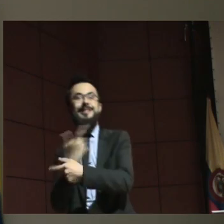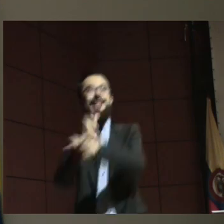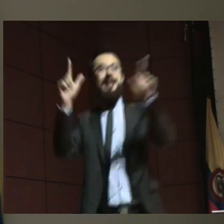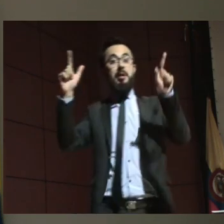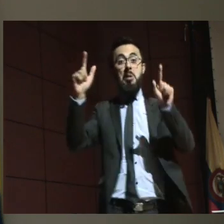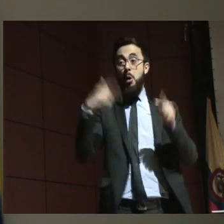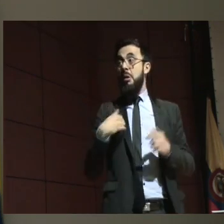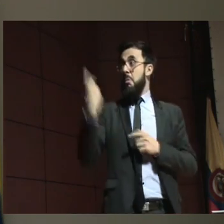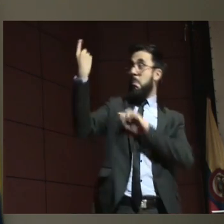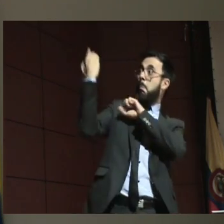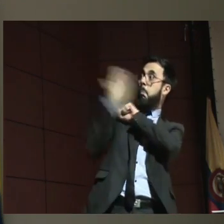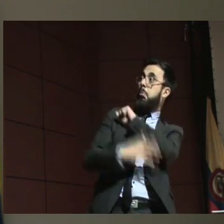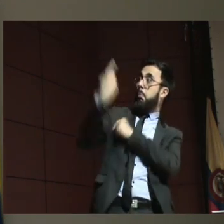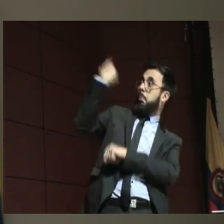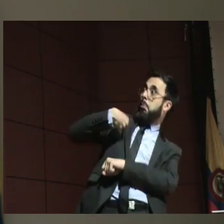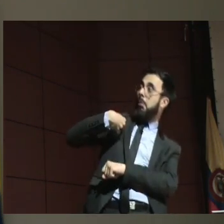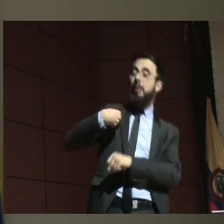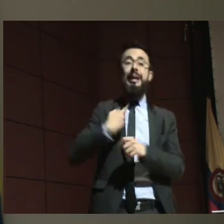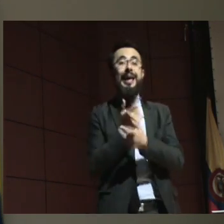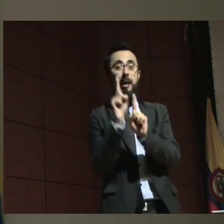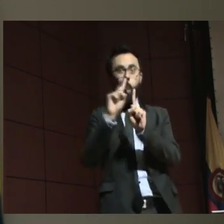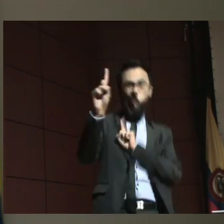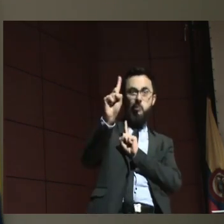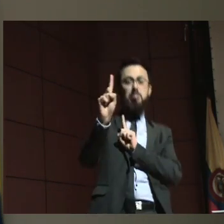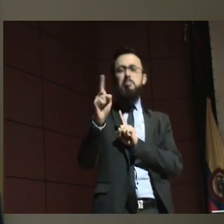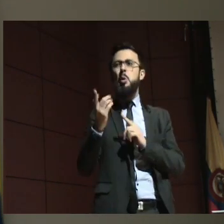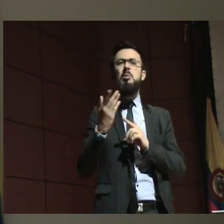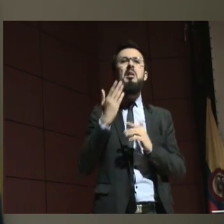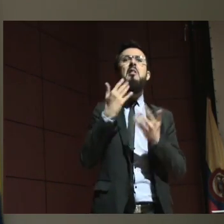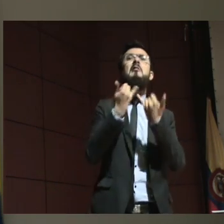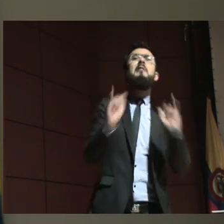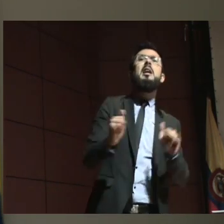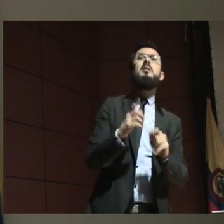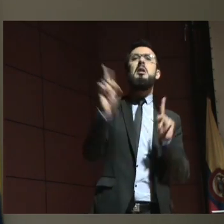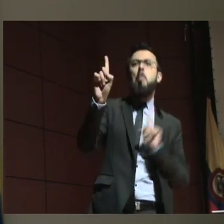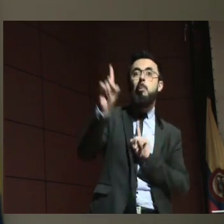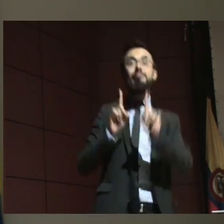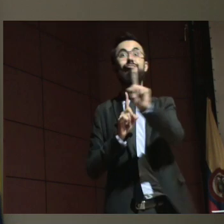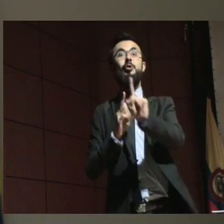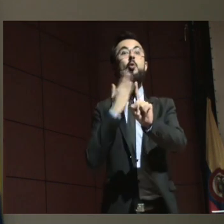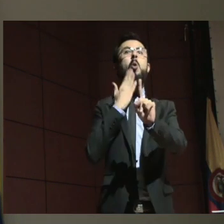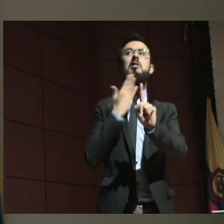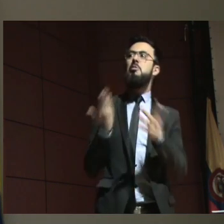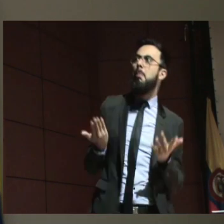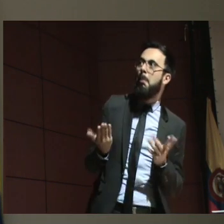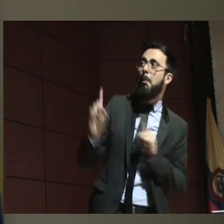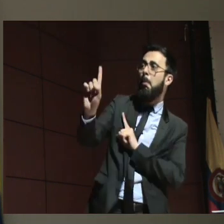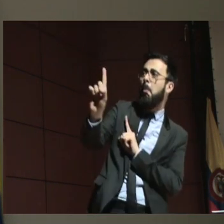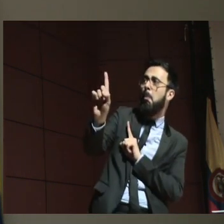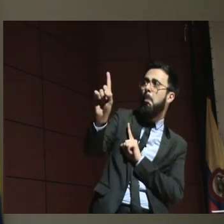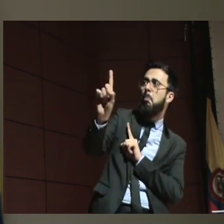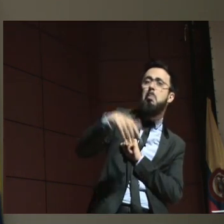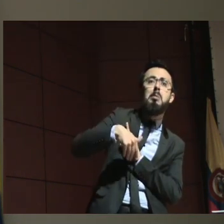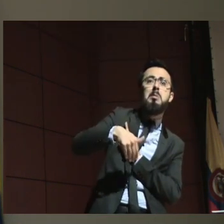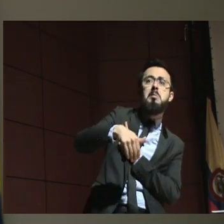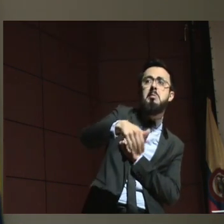podía. A partir de la ley 1306 se habla de la rehabilitación del interdicto, nuevamente con términos